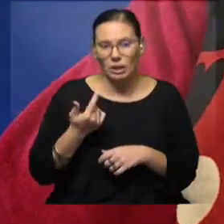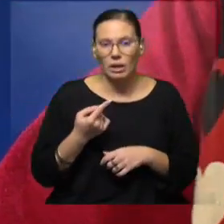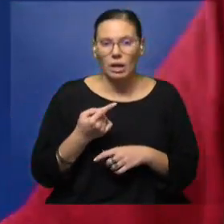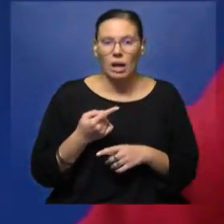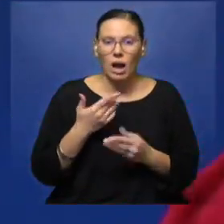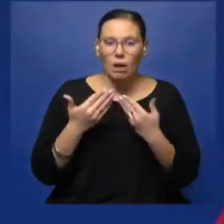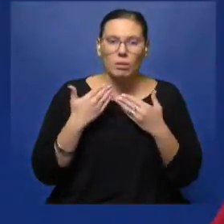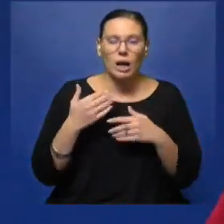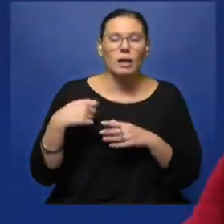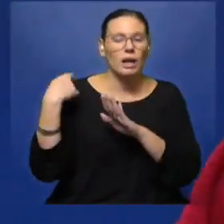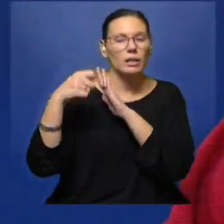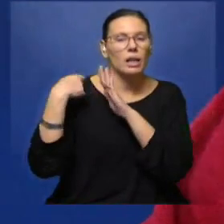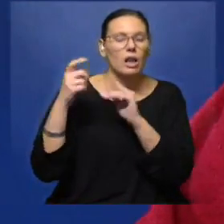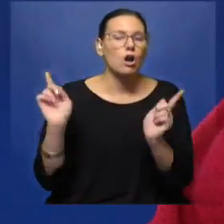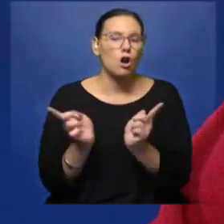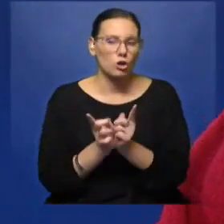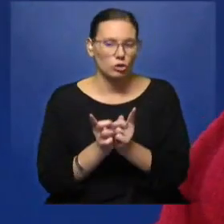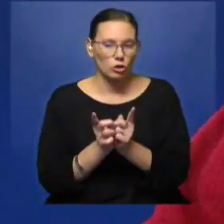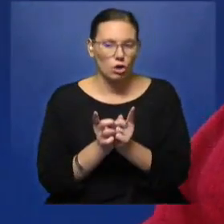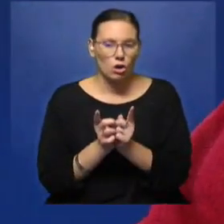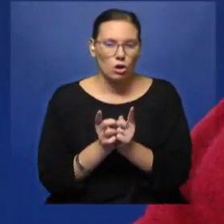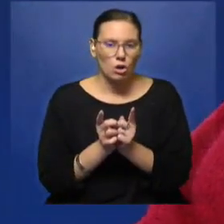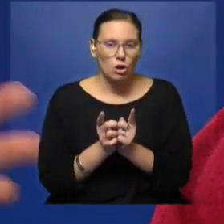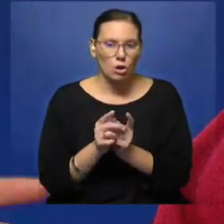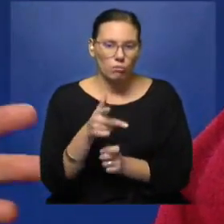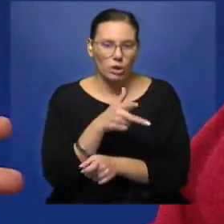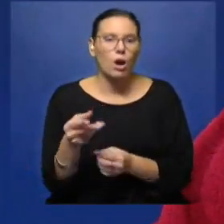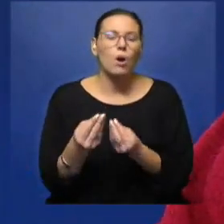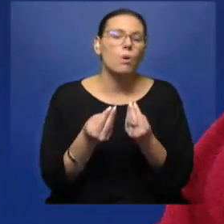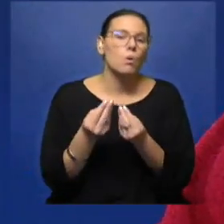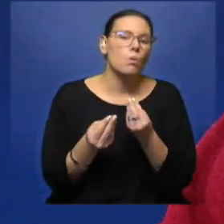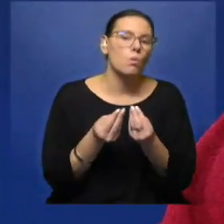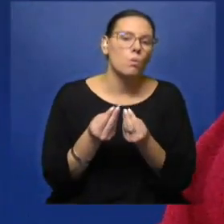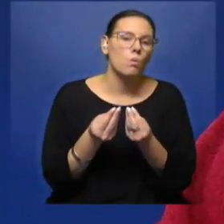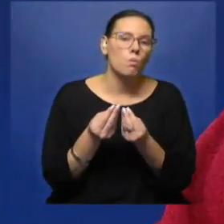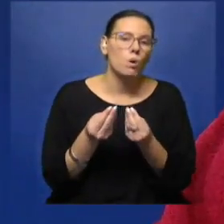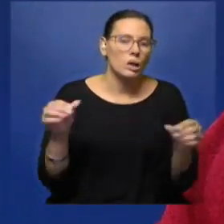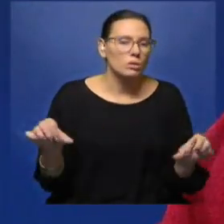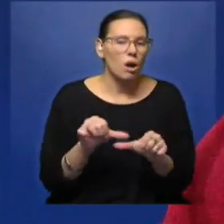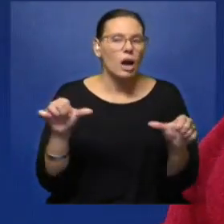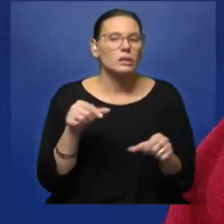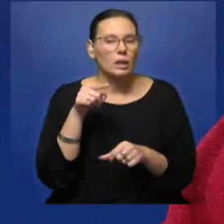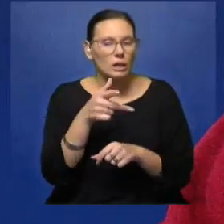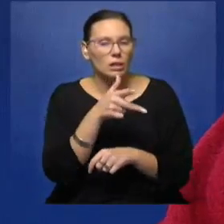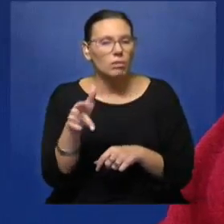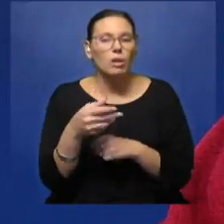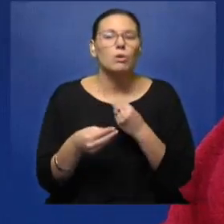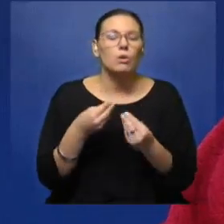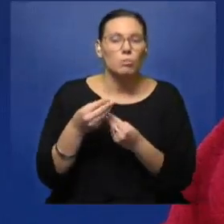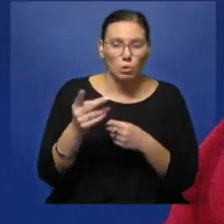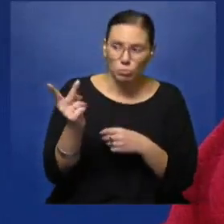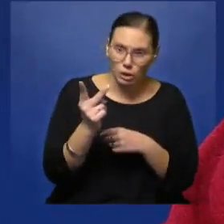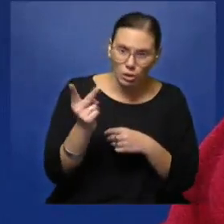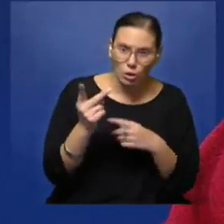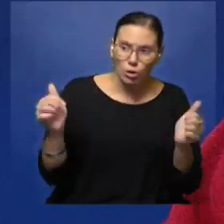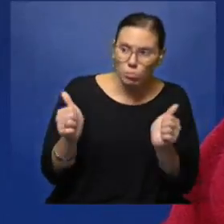adentrarnos en el corto en sí, contarnos un poquito, bueno, ¿cuánto llevó la realización de este corto? ¿Cómo, bueno, ustedes dos, cómo